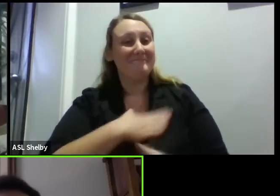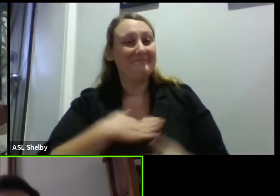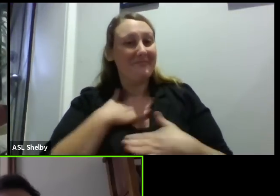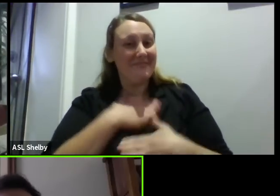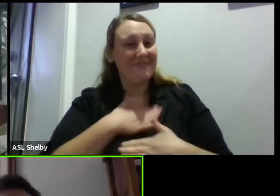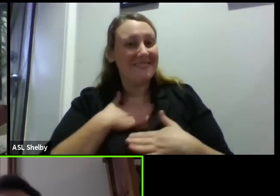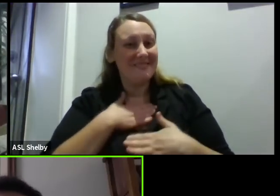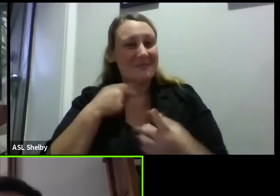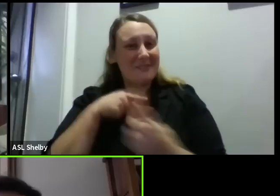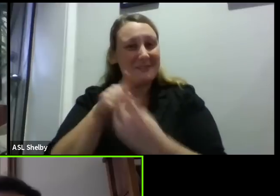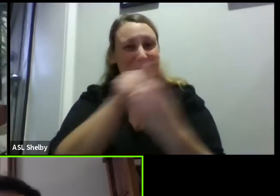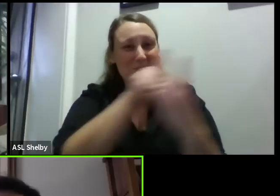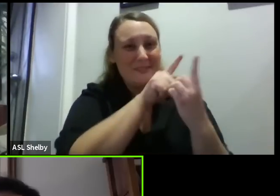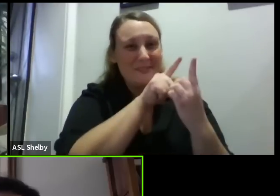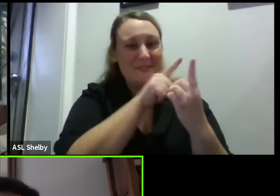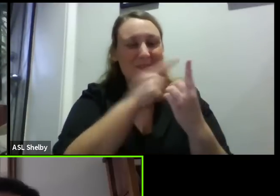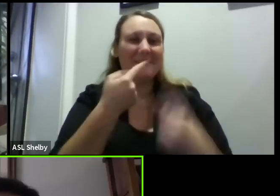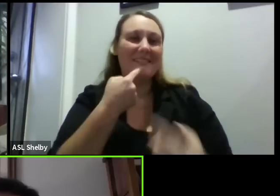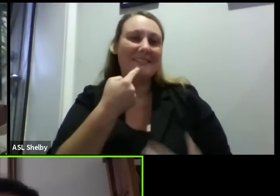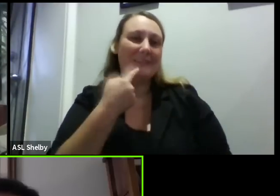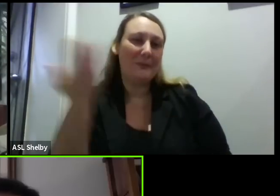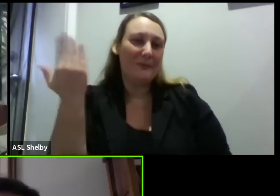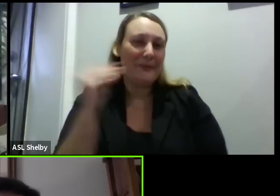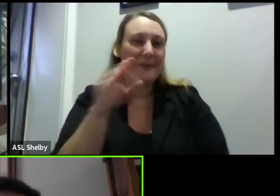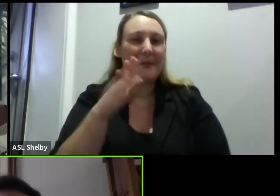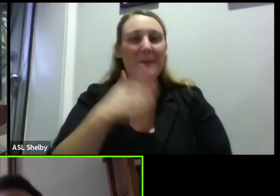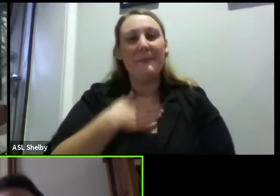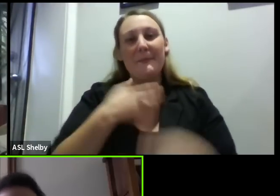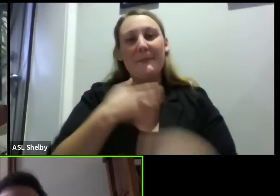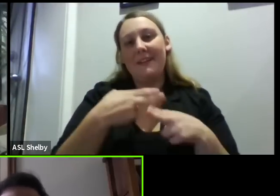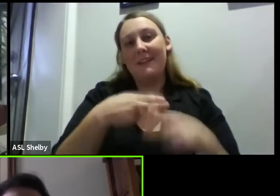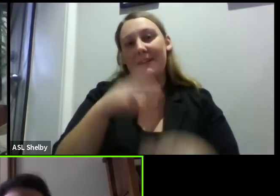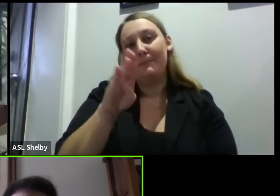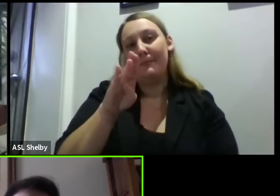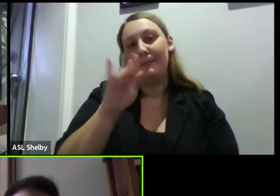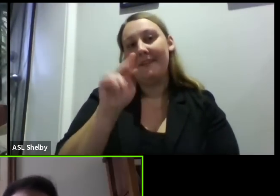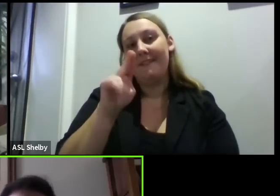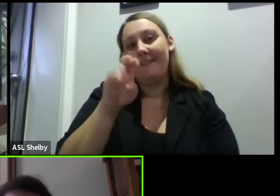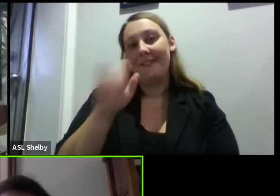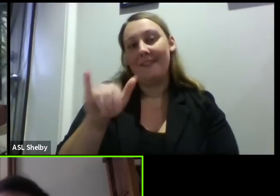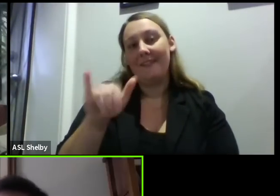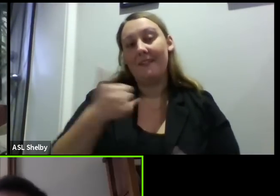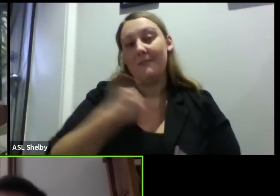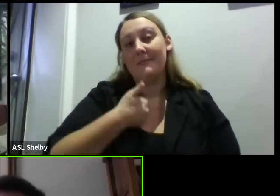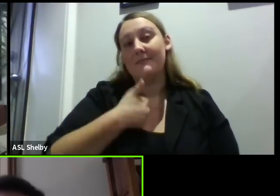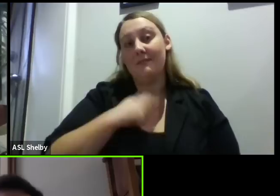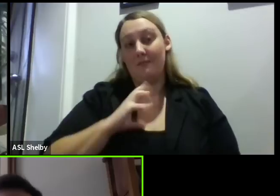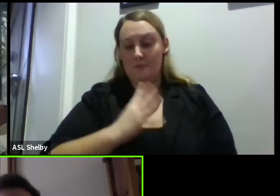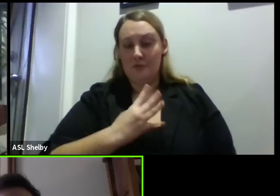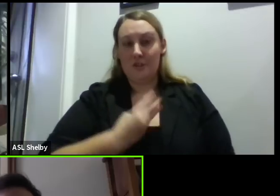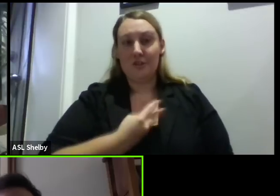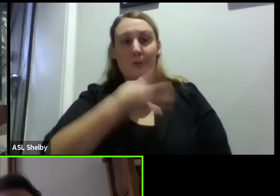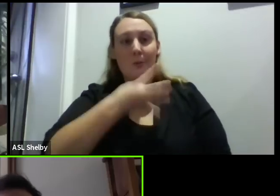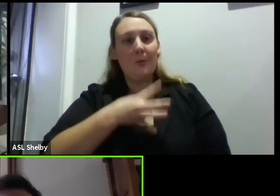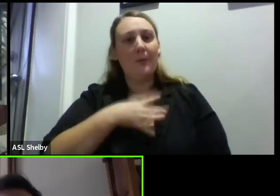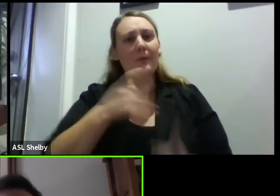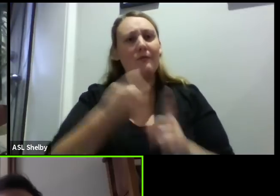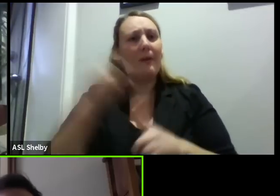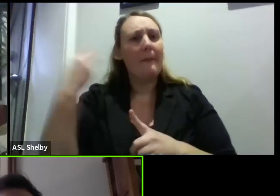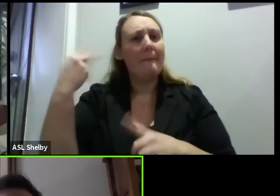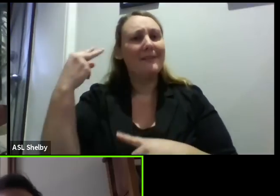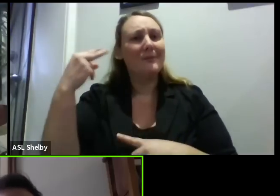today. As I said earlier, my name is Biani Garcia. I am a transgender woman that came here from Mexico at the age of